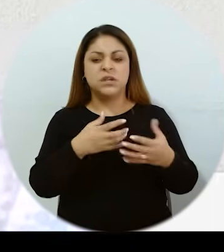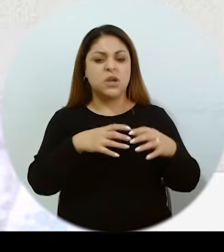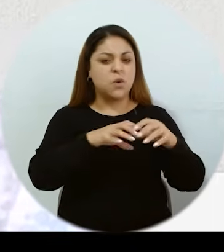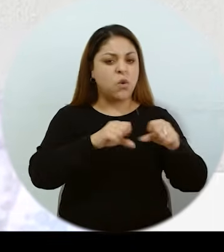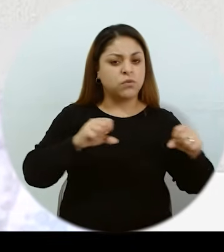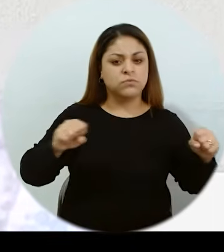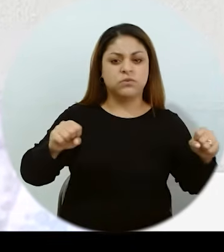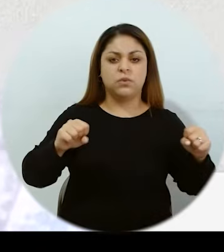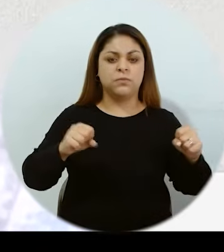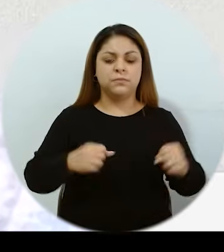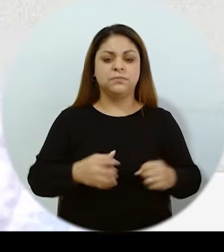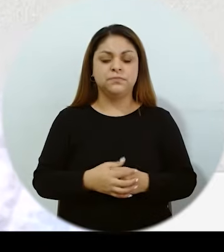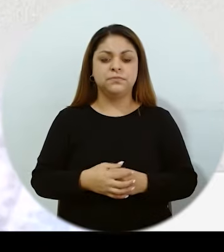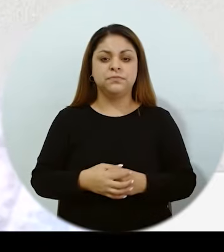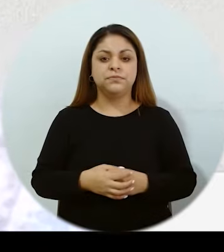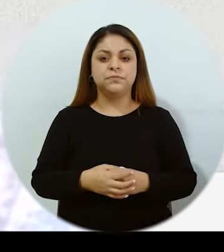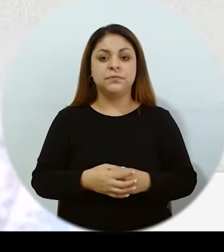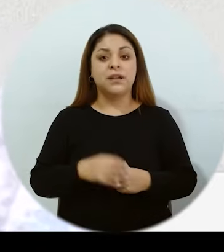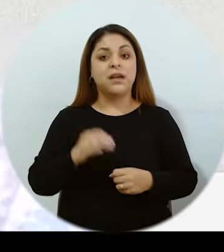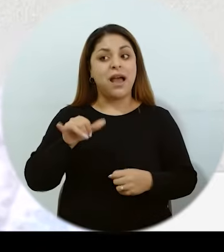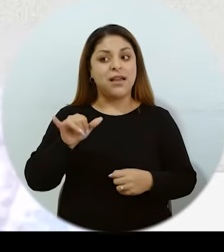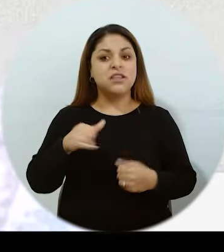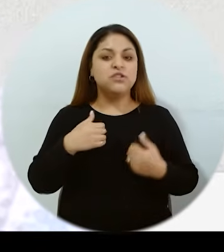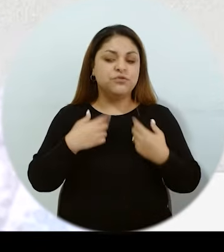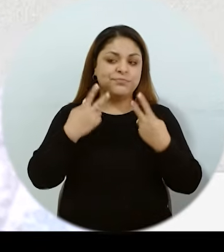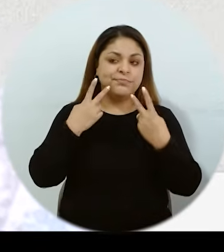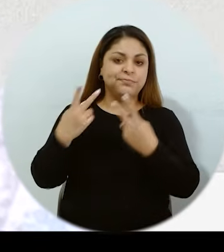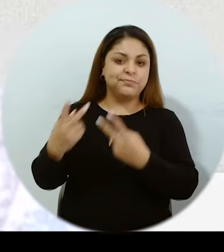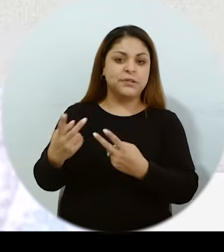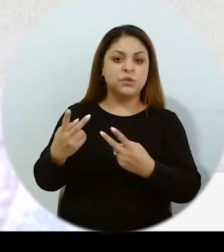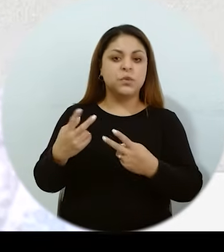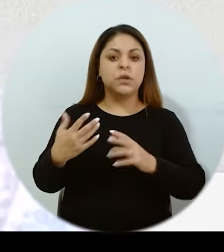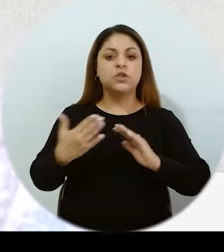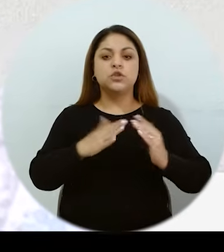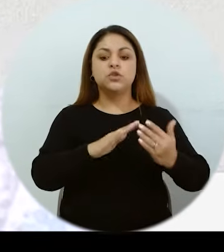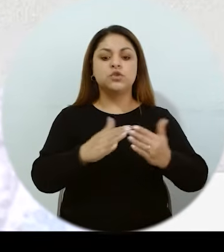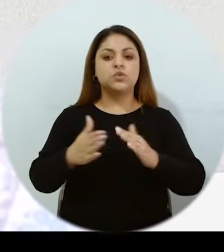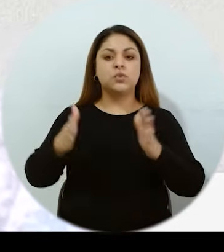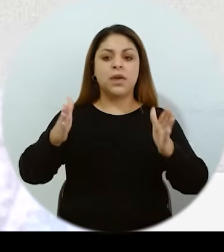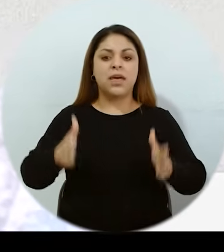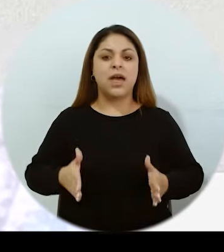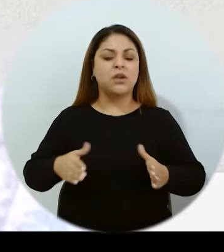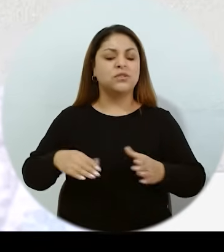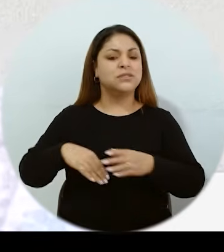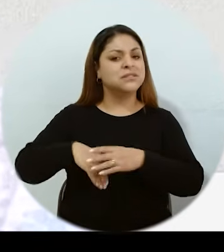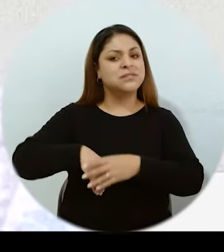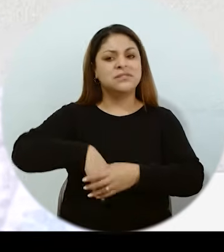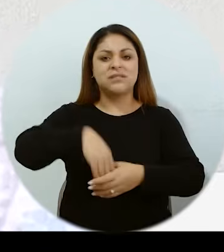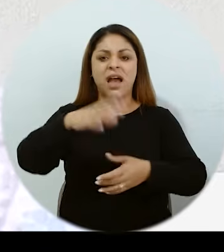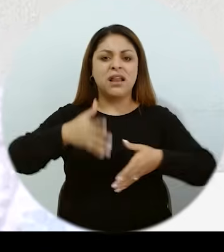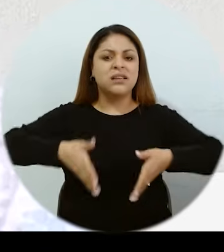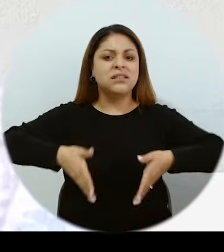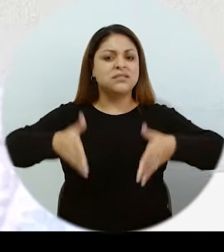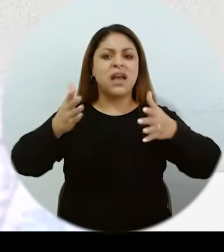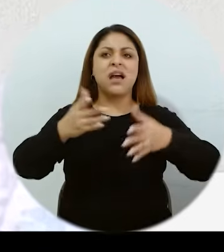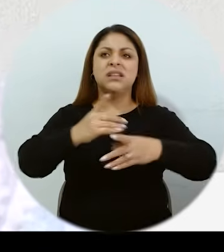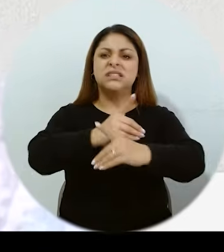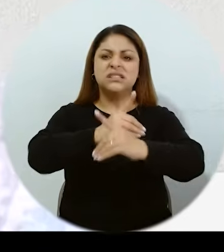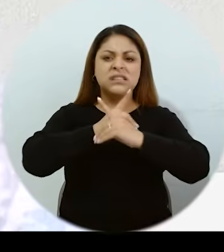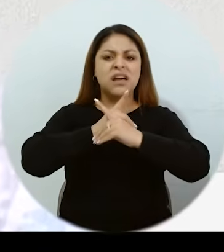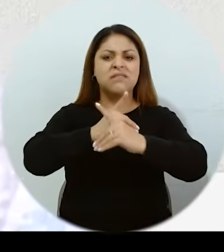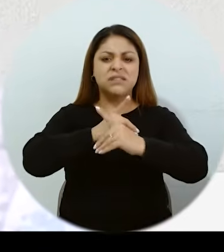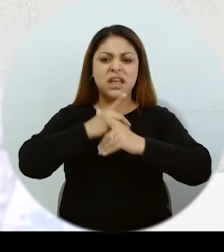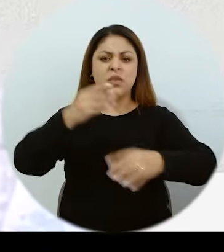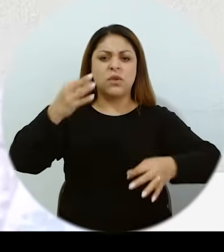pro corrupción, y ahí sí yo he visto a las y los ciudadanos salir a las calles defendiendo a